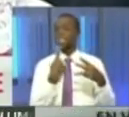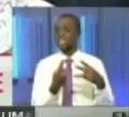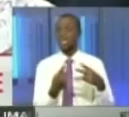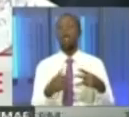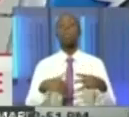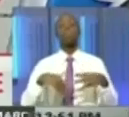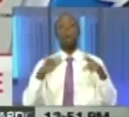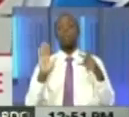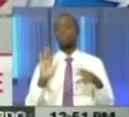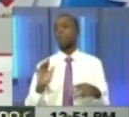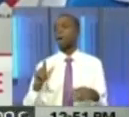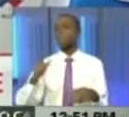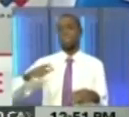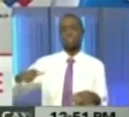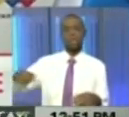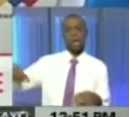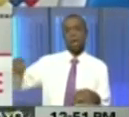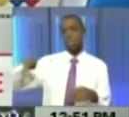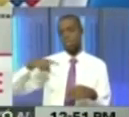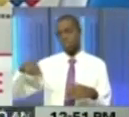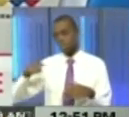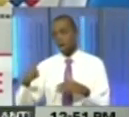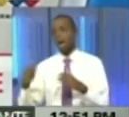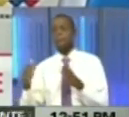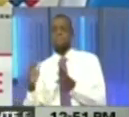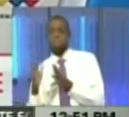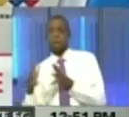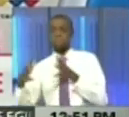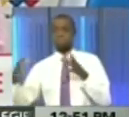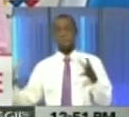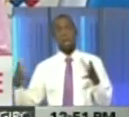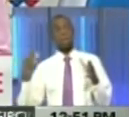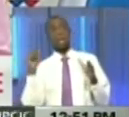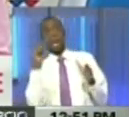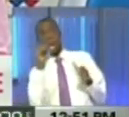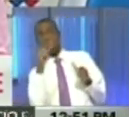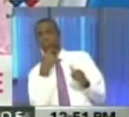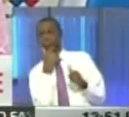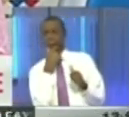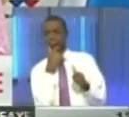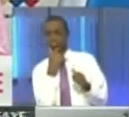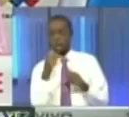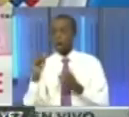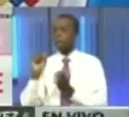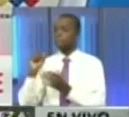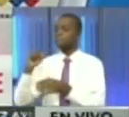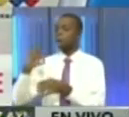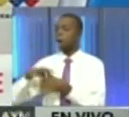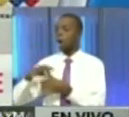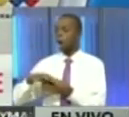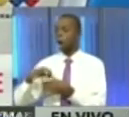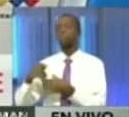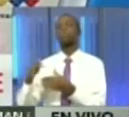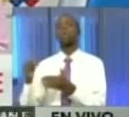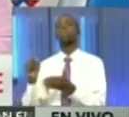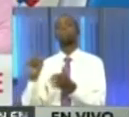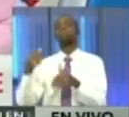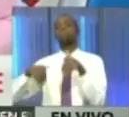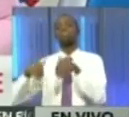mayor número de electores o electoras que eligieron al funcionario o funcionaria hubieran votado a favor de la revocación.